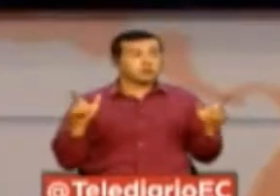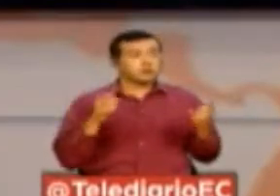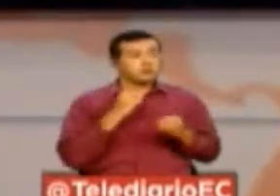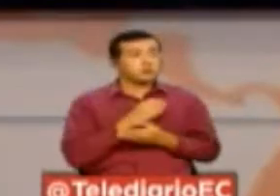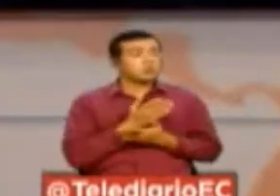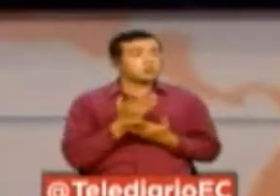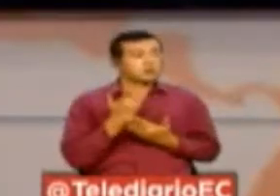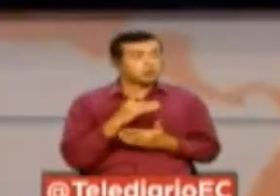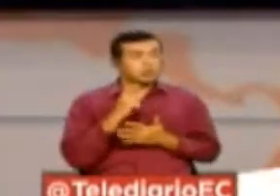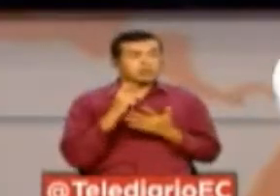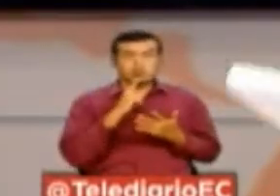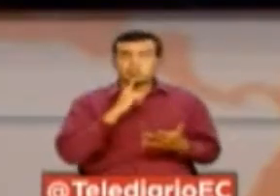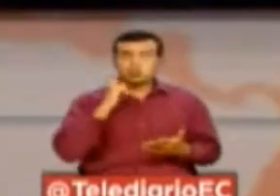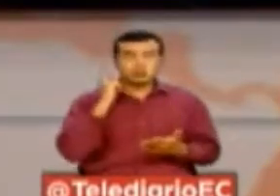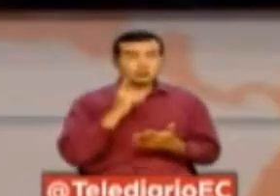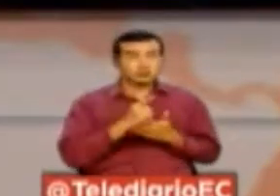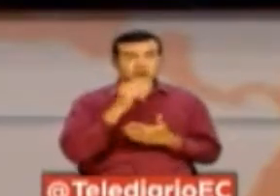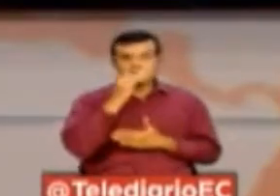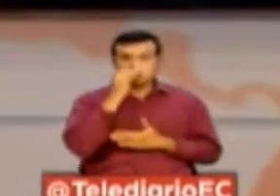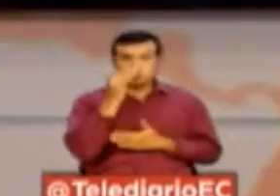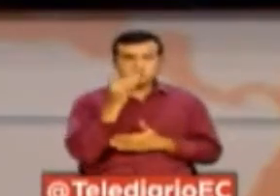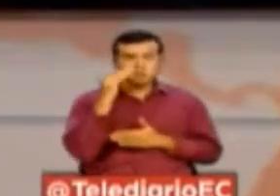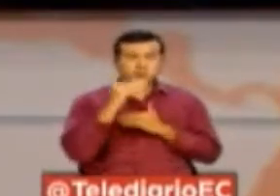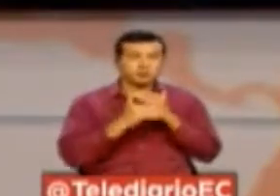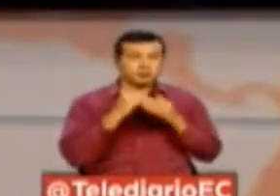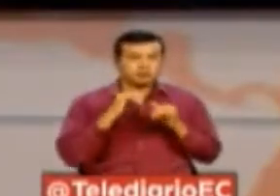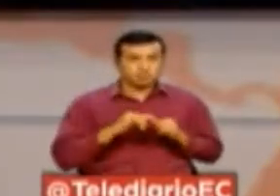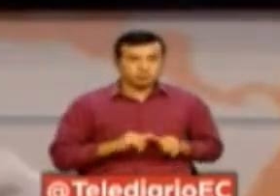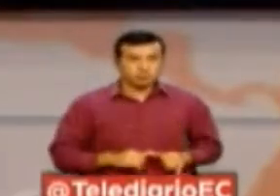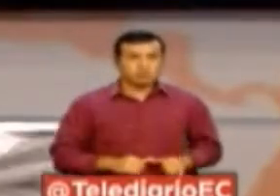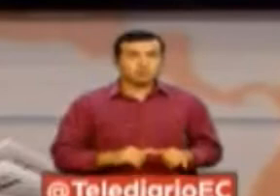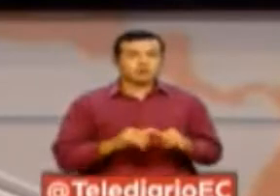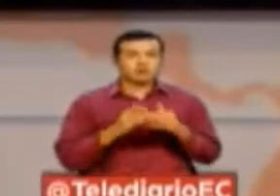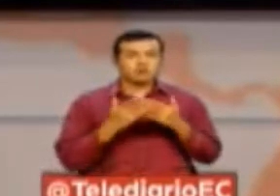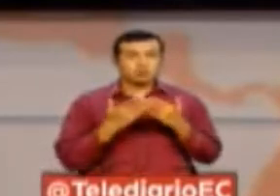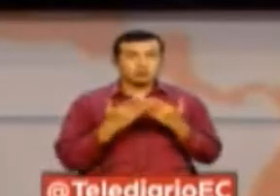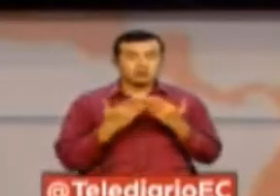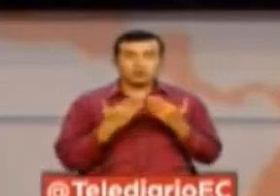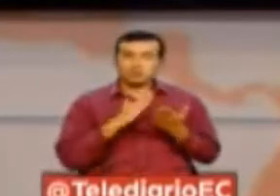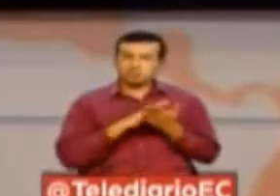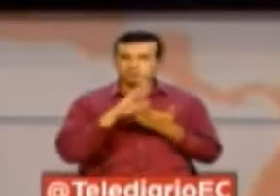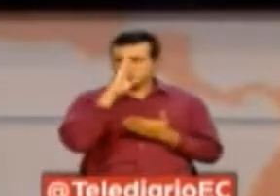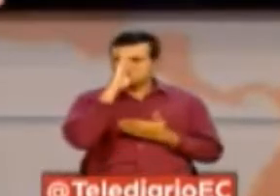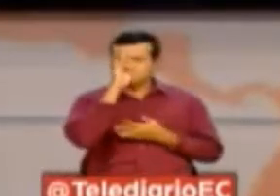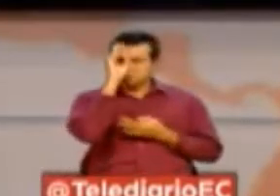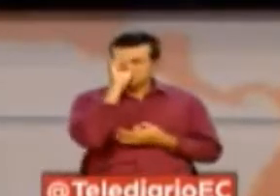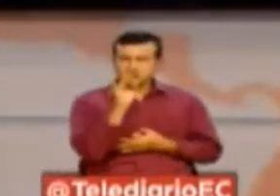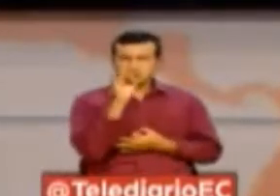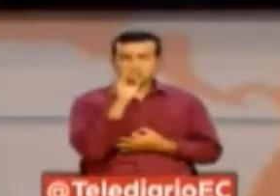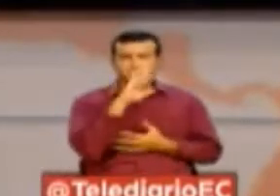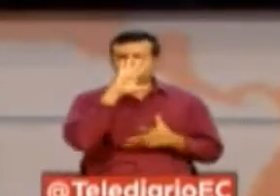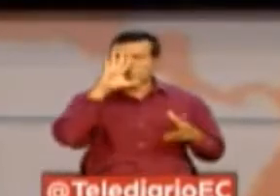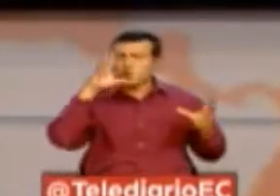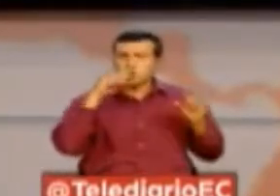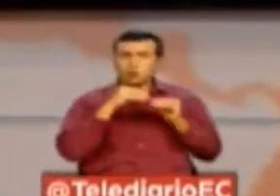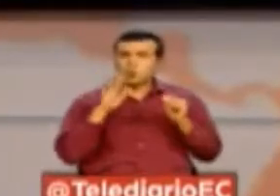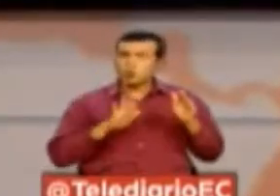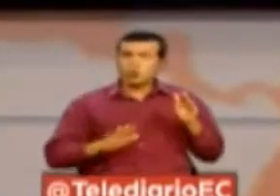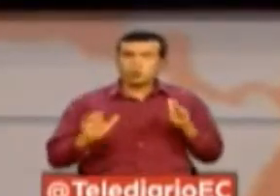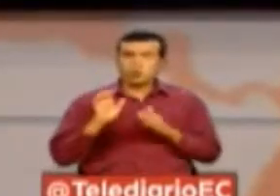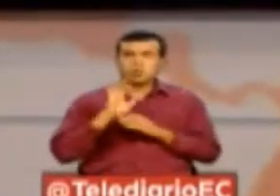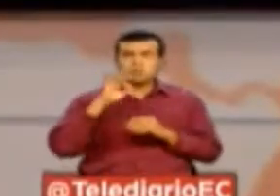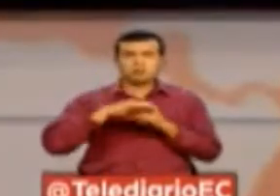usted lo menciona debe tener la certeza y la seguridad de que los procesos sean transparentes y de acuerdo a lo que todos todo el pueblo